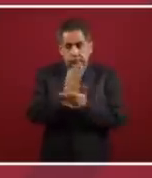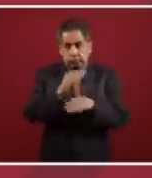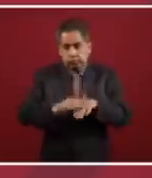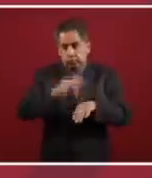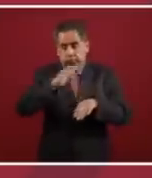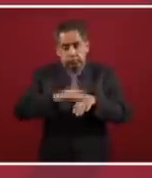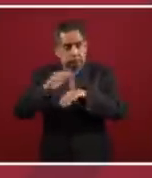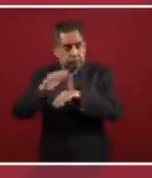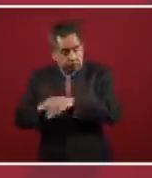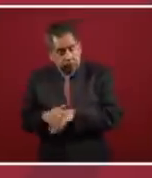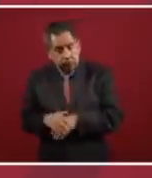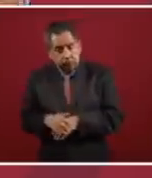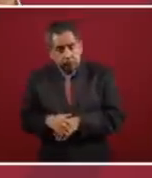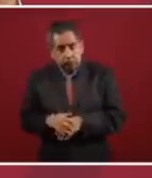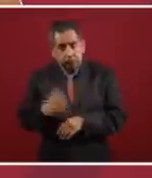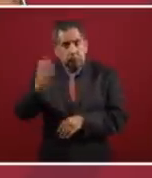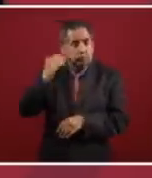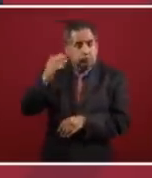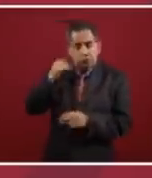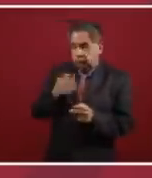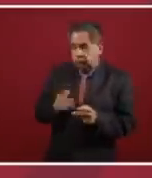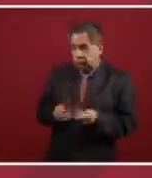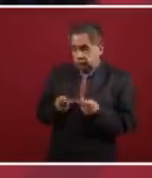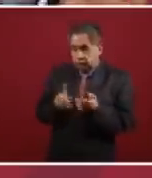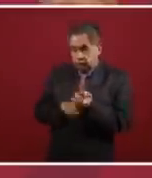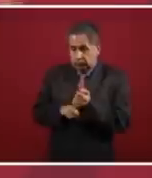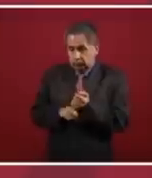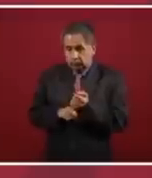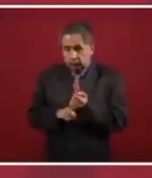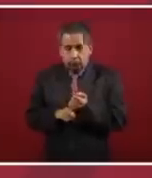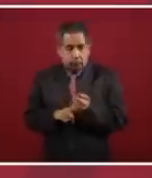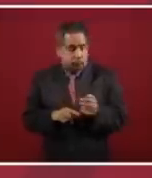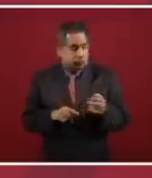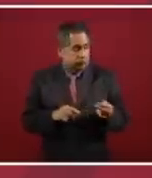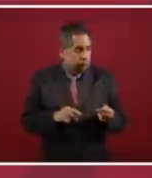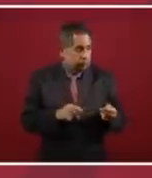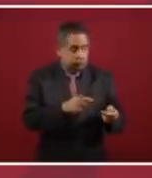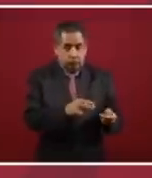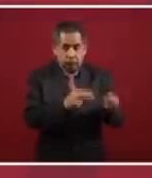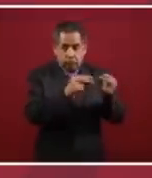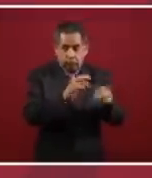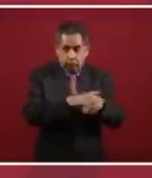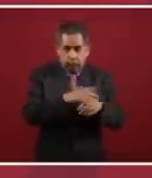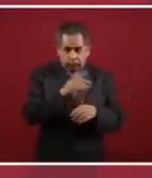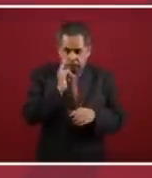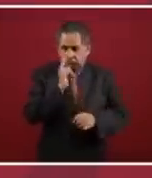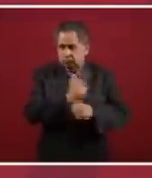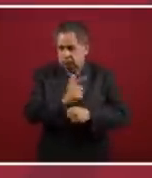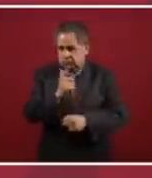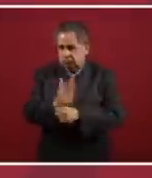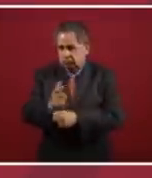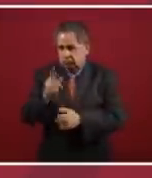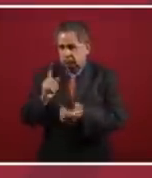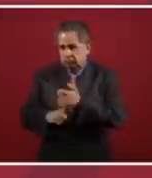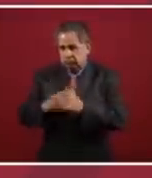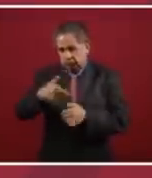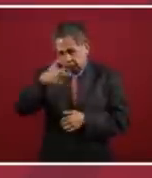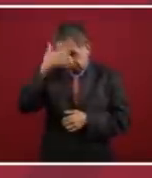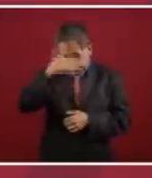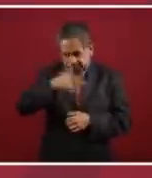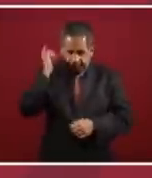precios más elevados que cómo se venden en el resto del comercio. Ya lo